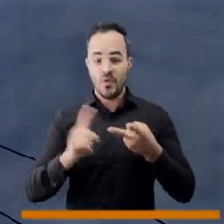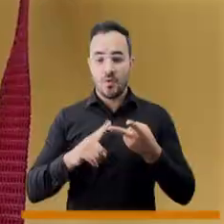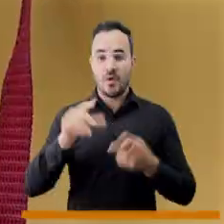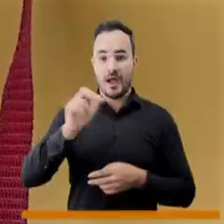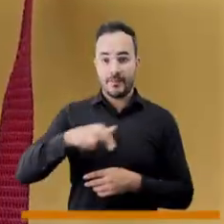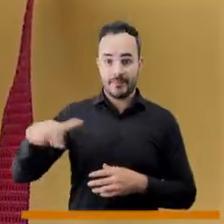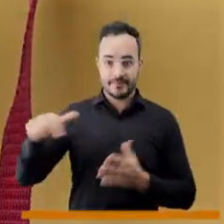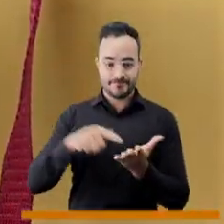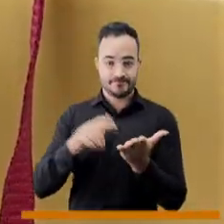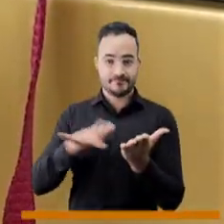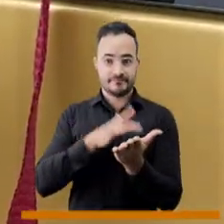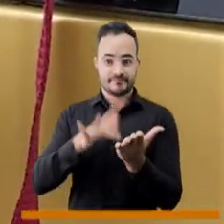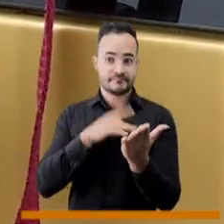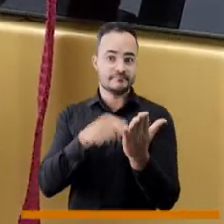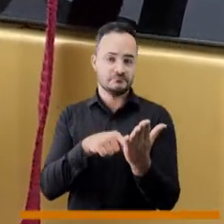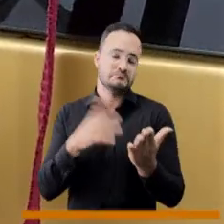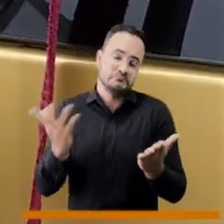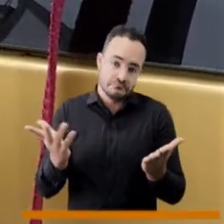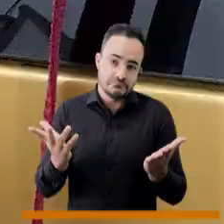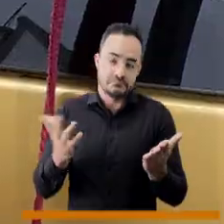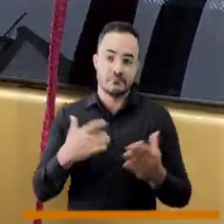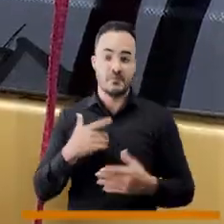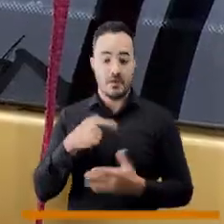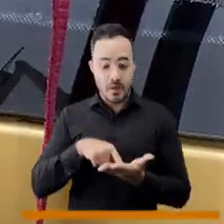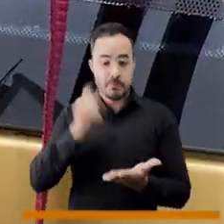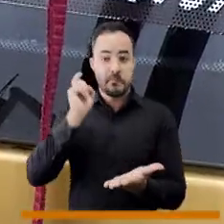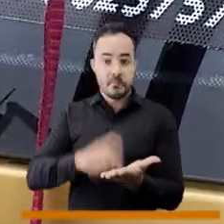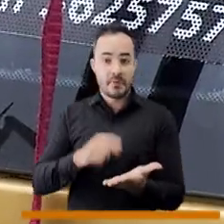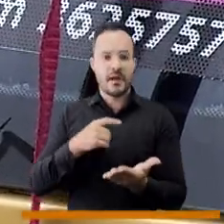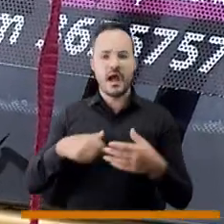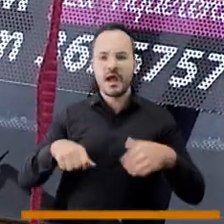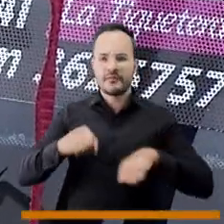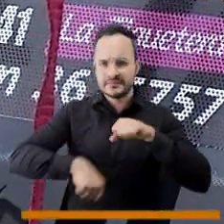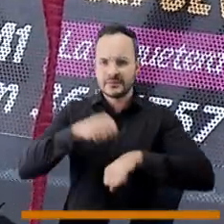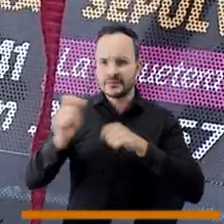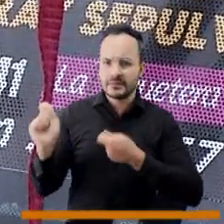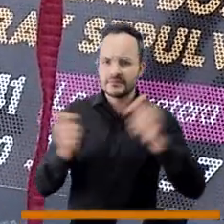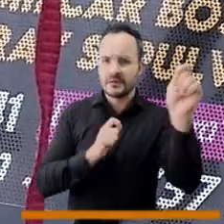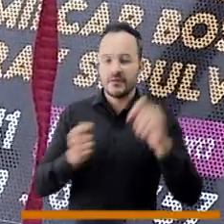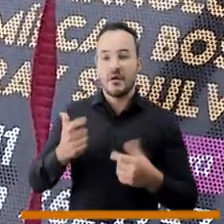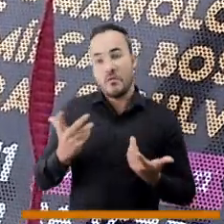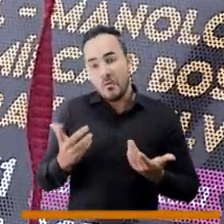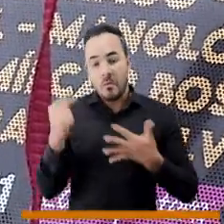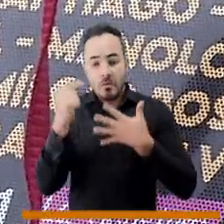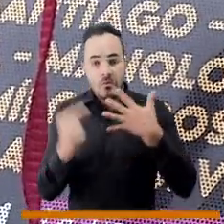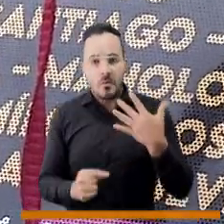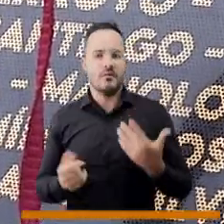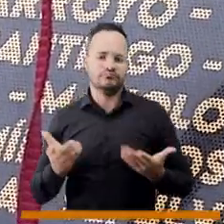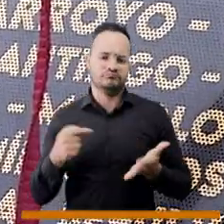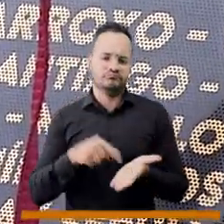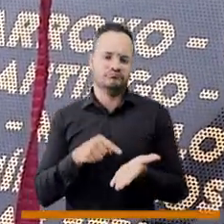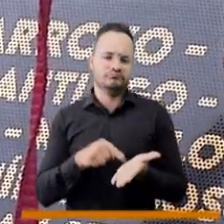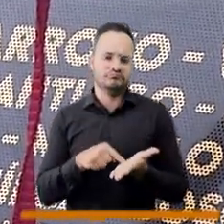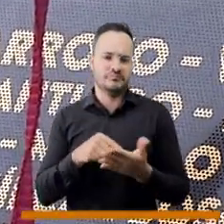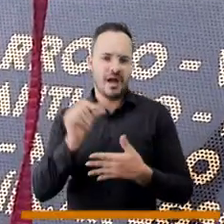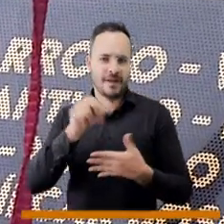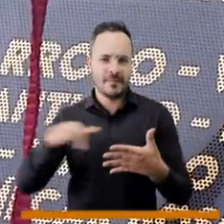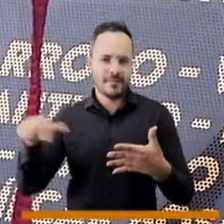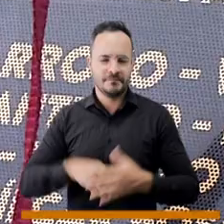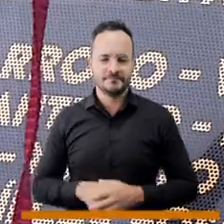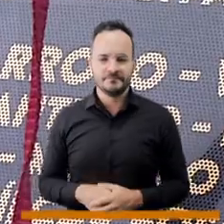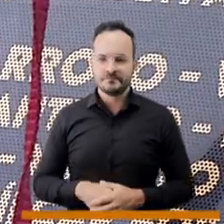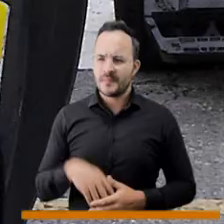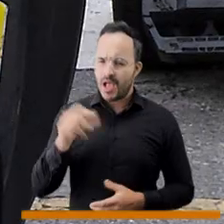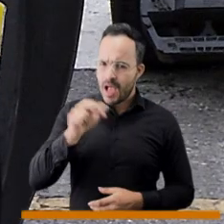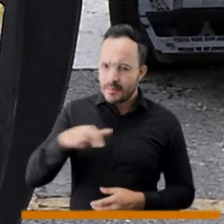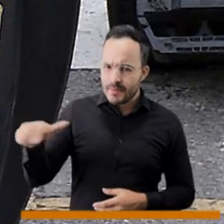a través de nuestra app pasajero, que les ofrece el servicio de portabicicletas y otros servicios más adicionales para ellos. Y hablabas